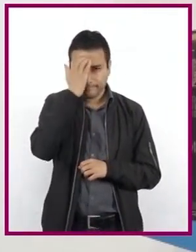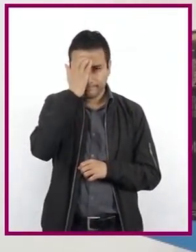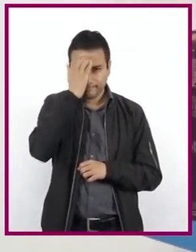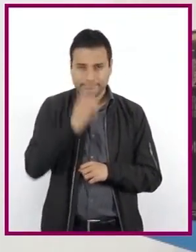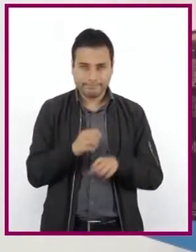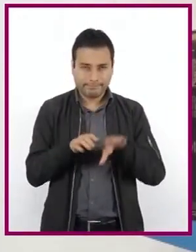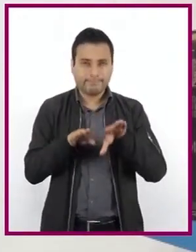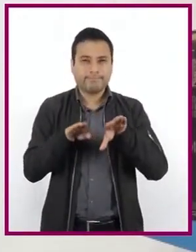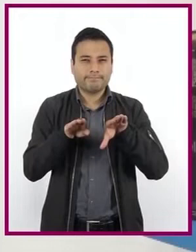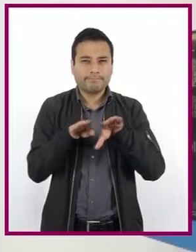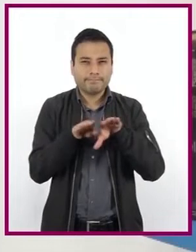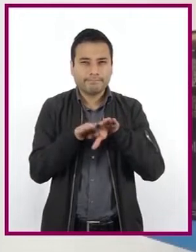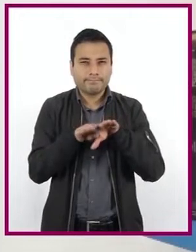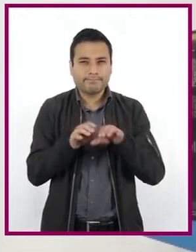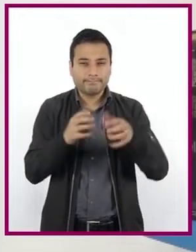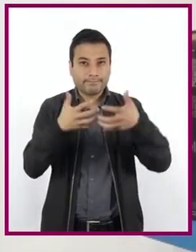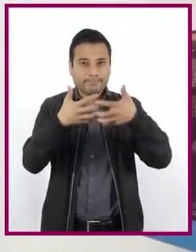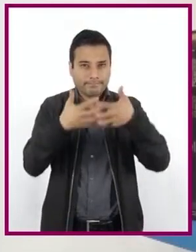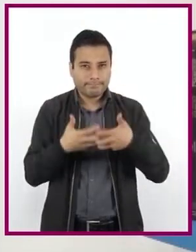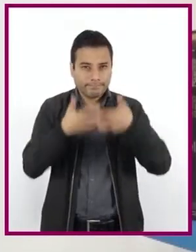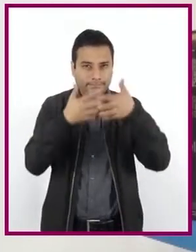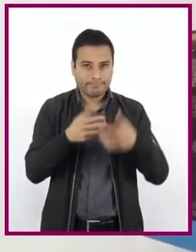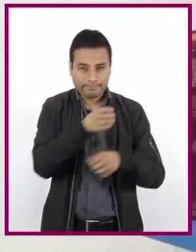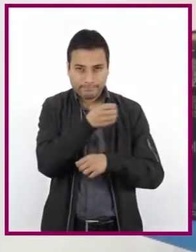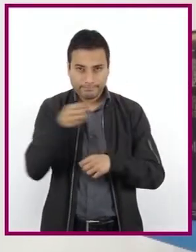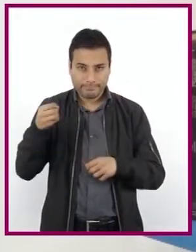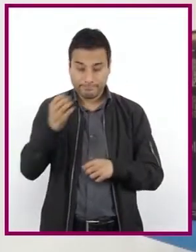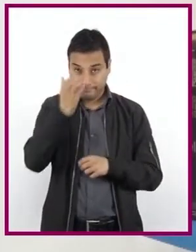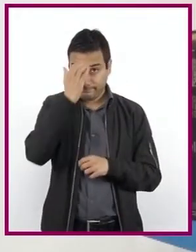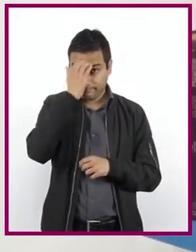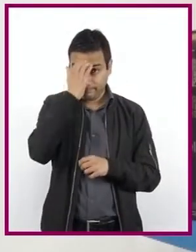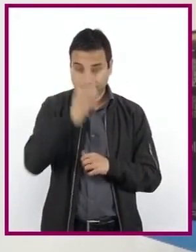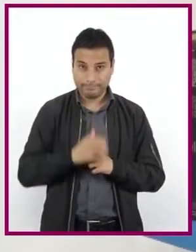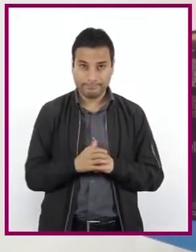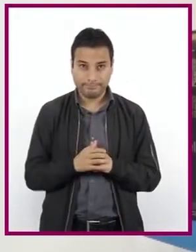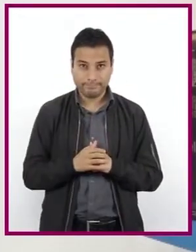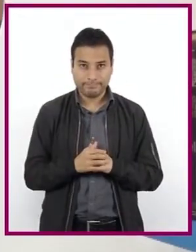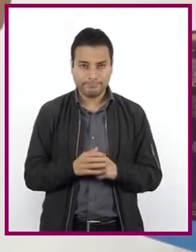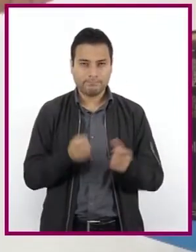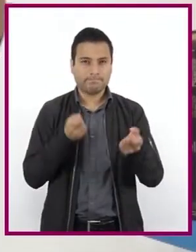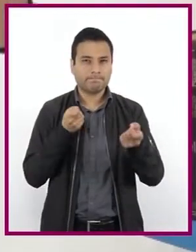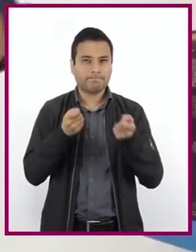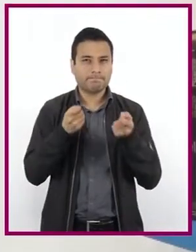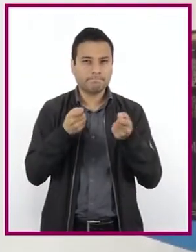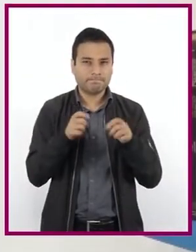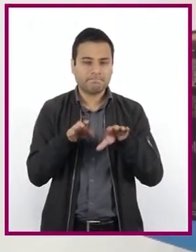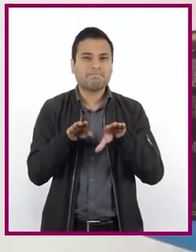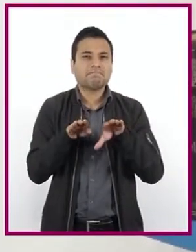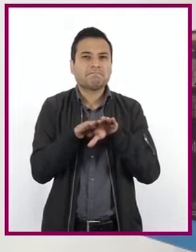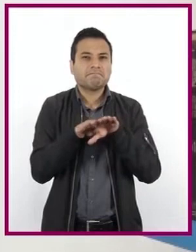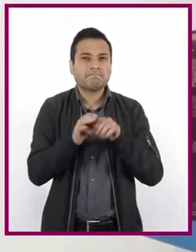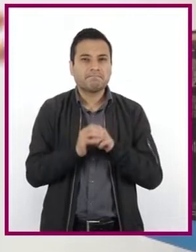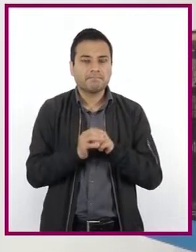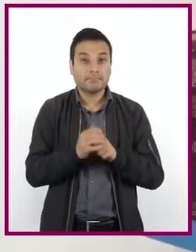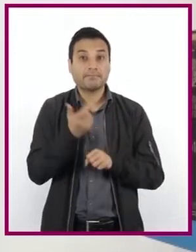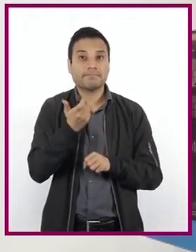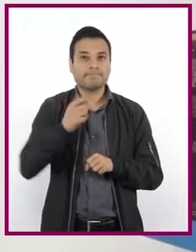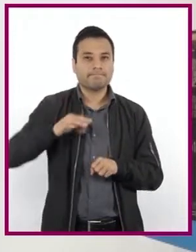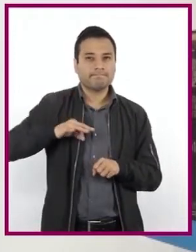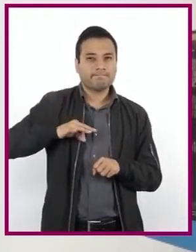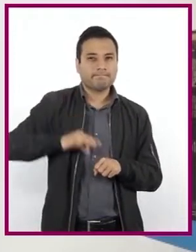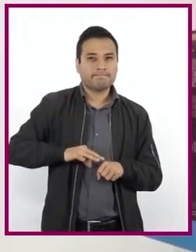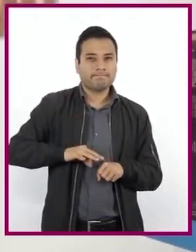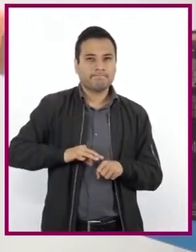la elaboración de este producto, cómo se regulaba y las ganancias que redituó a la